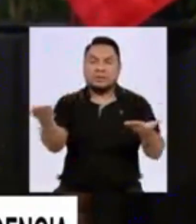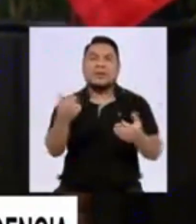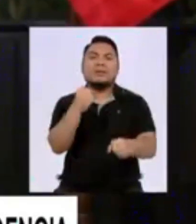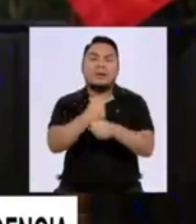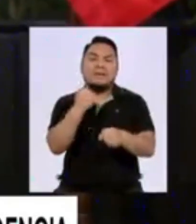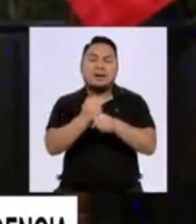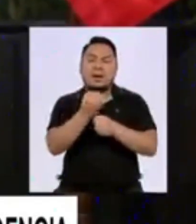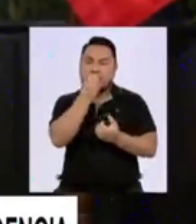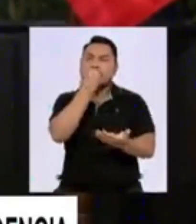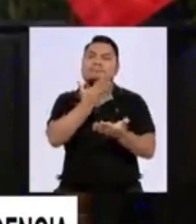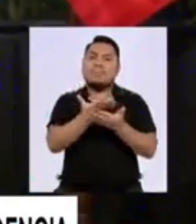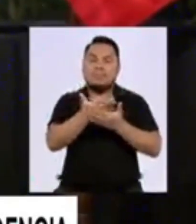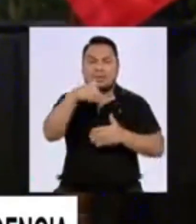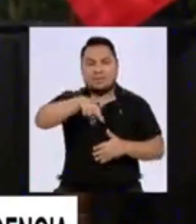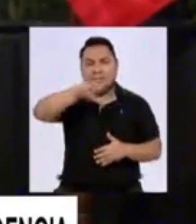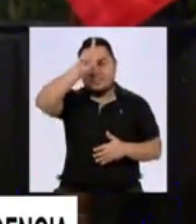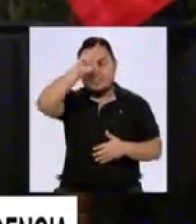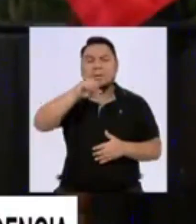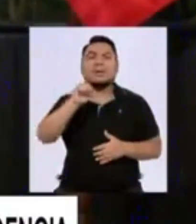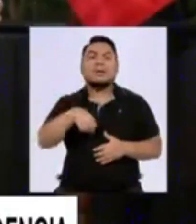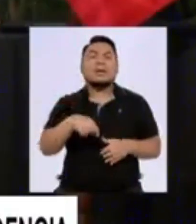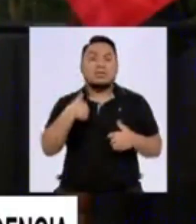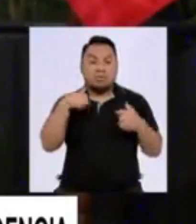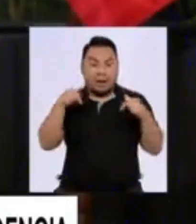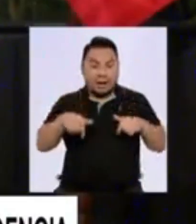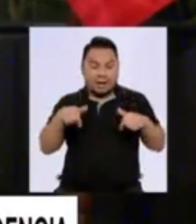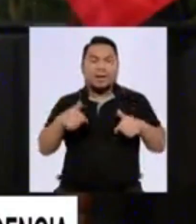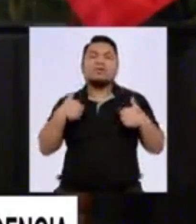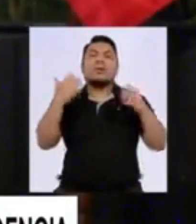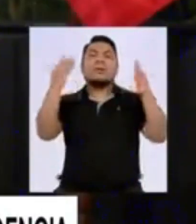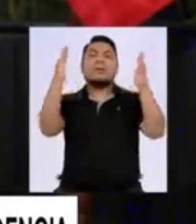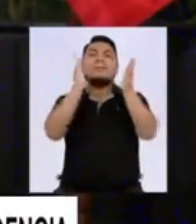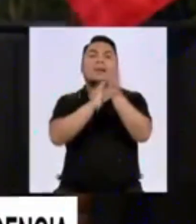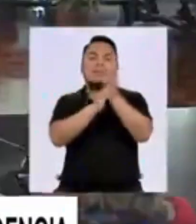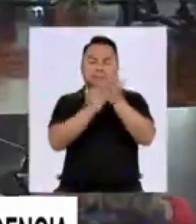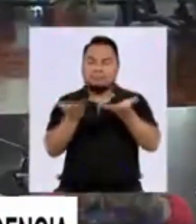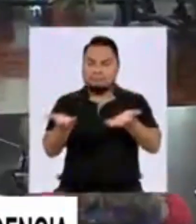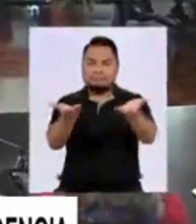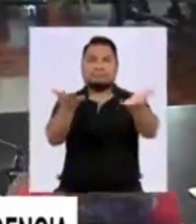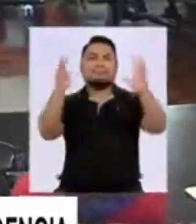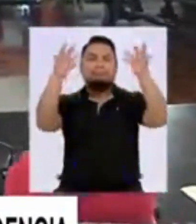en bien de nuestro país. Así que también desde aquí le damos nuestro aplauso, por favor.